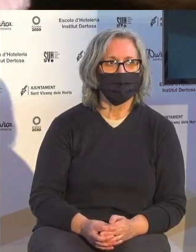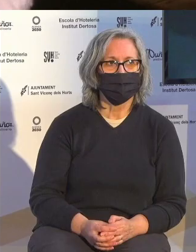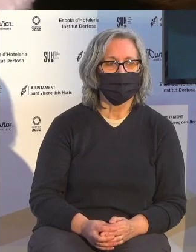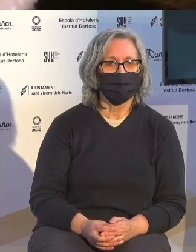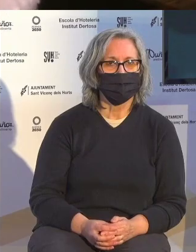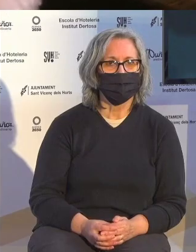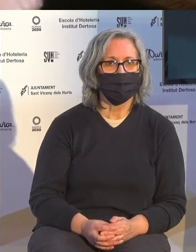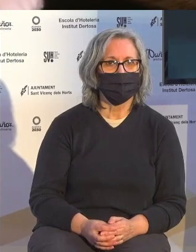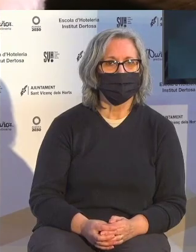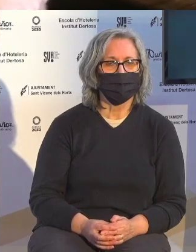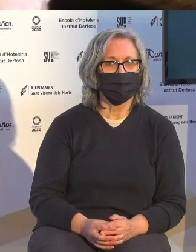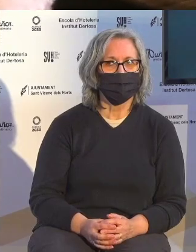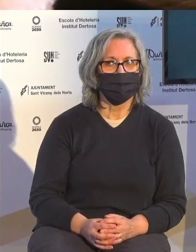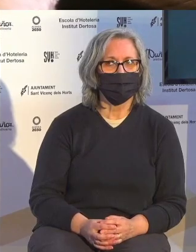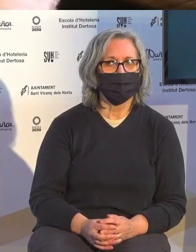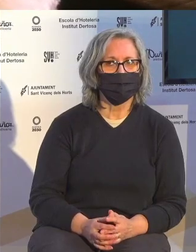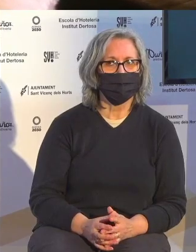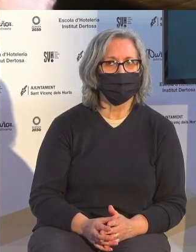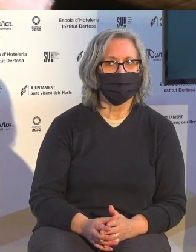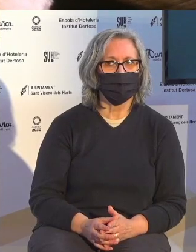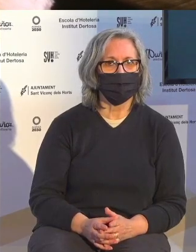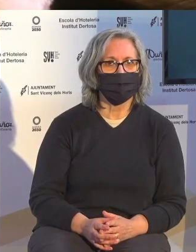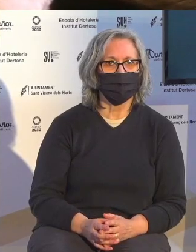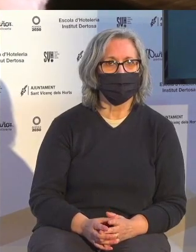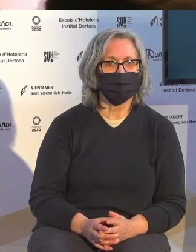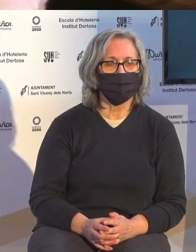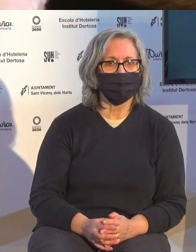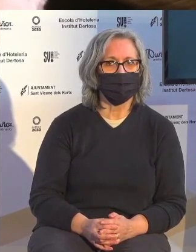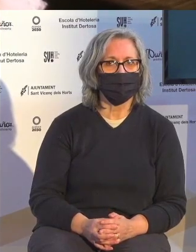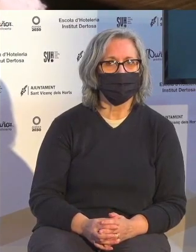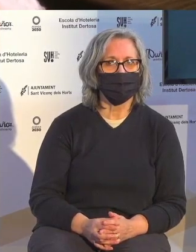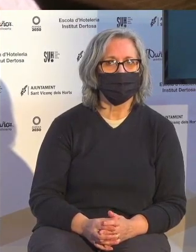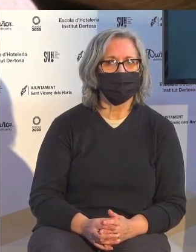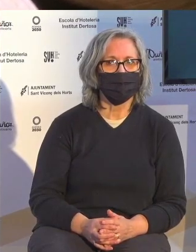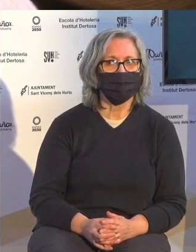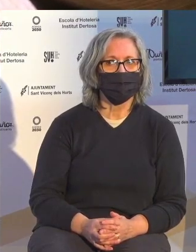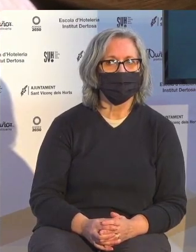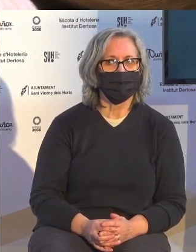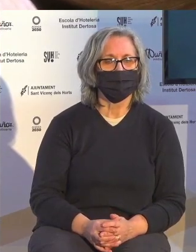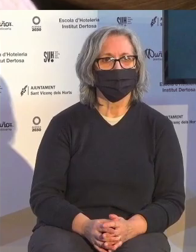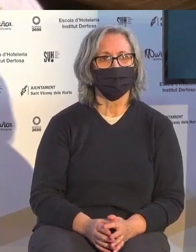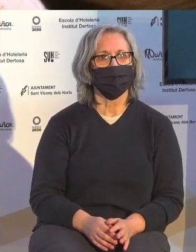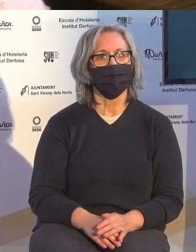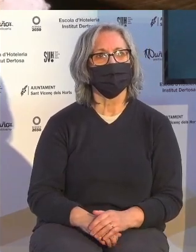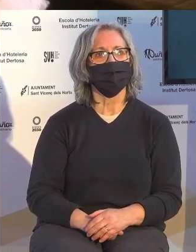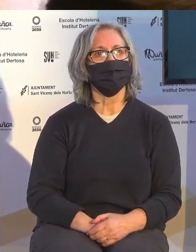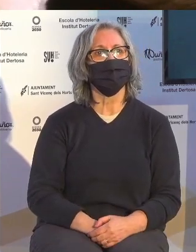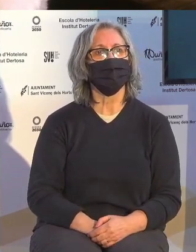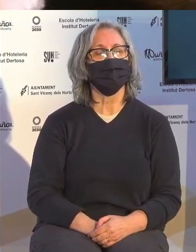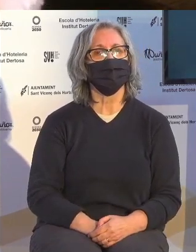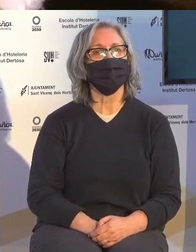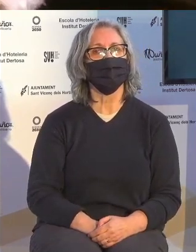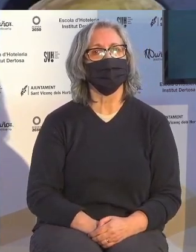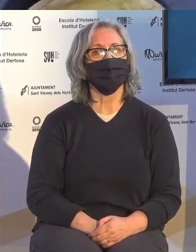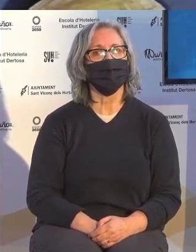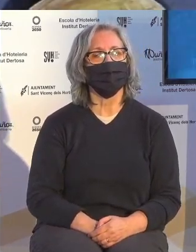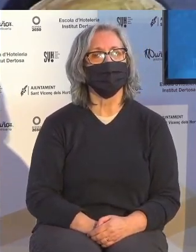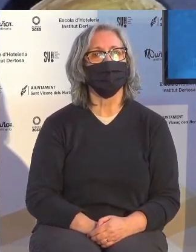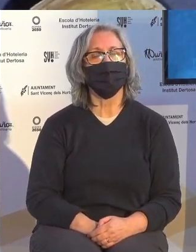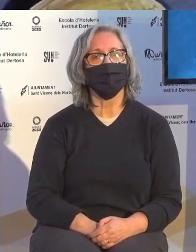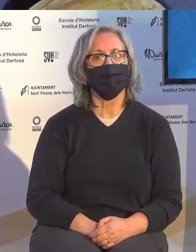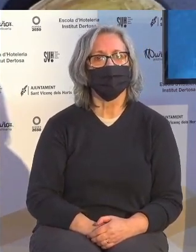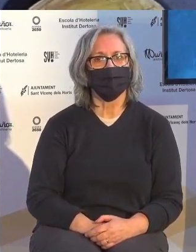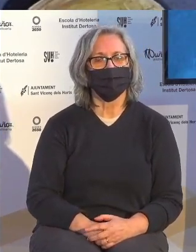fiesta y para terminar solo un poquito para traer todo este rojo para